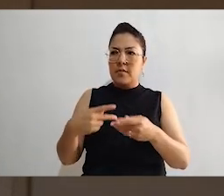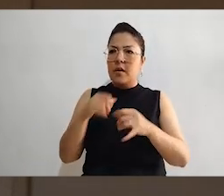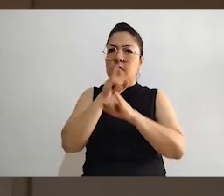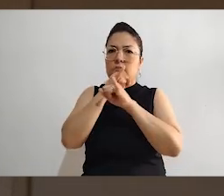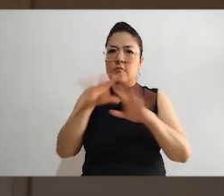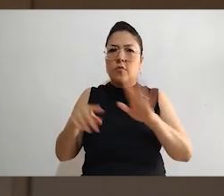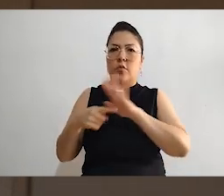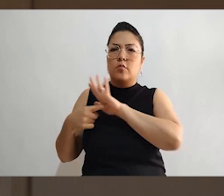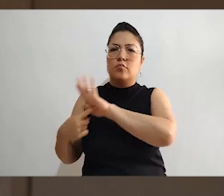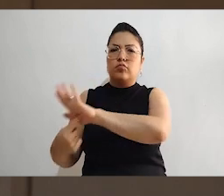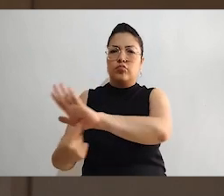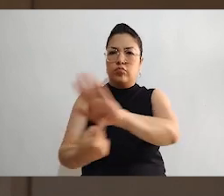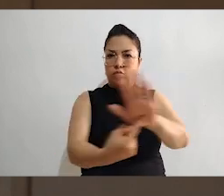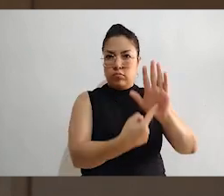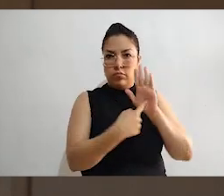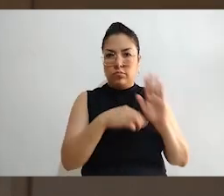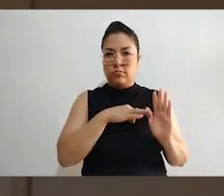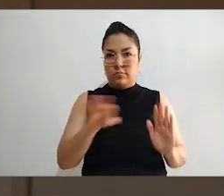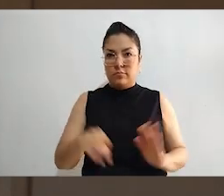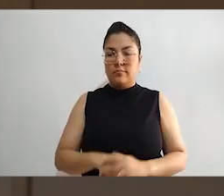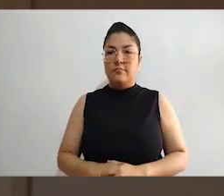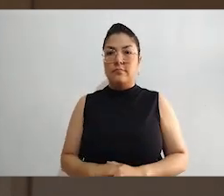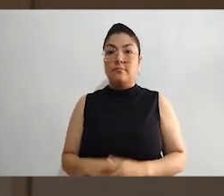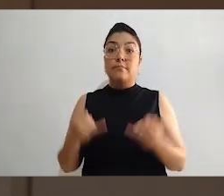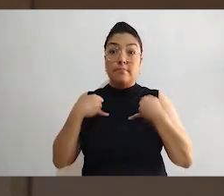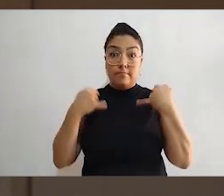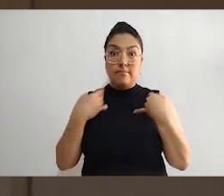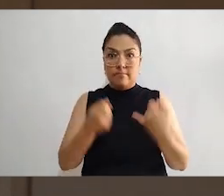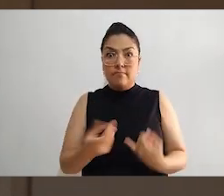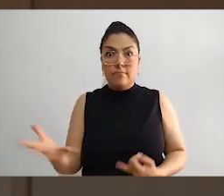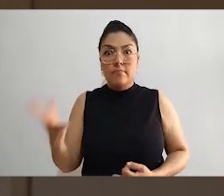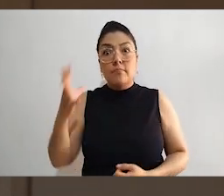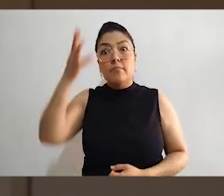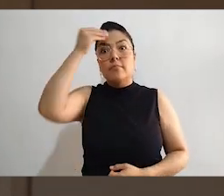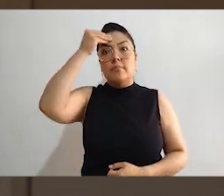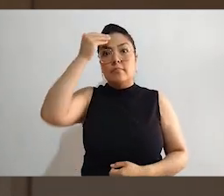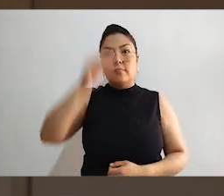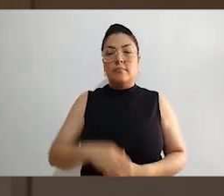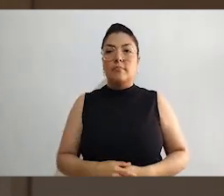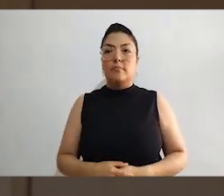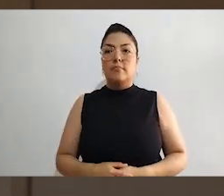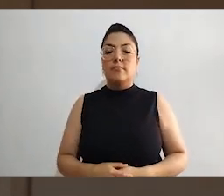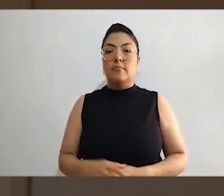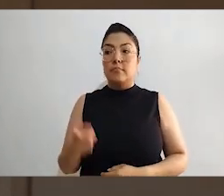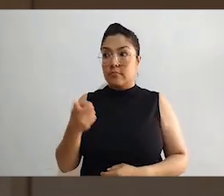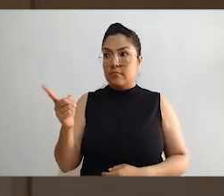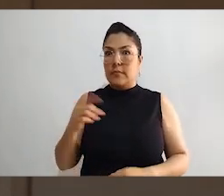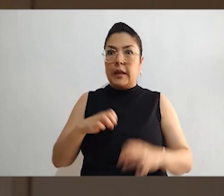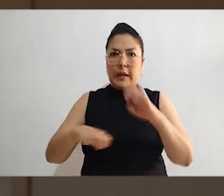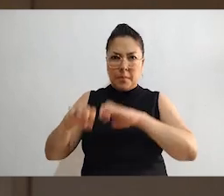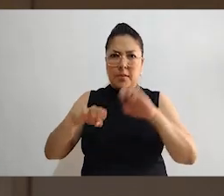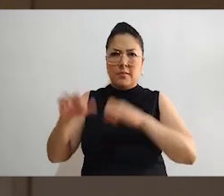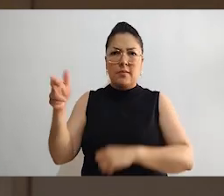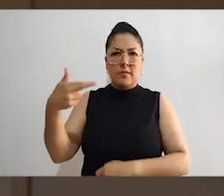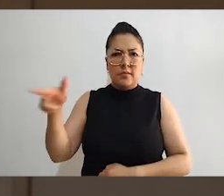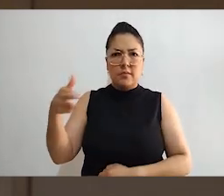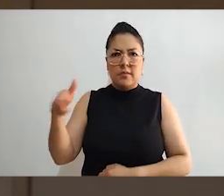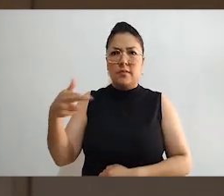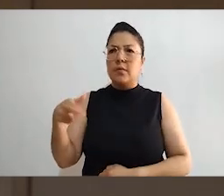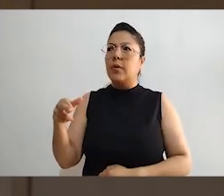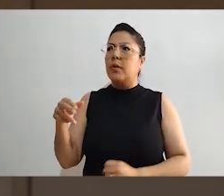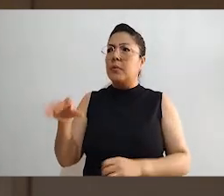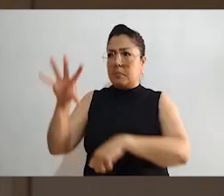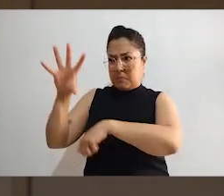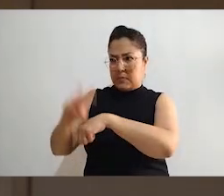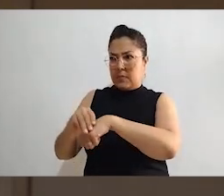de difusión para efectivamente los jóvenes. Y entonces los restauranteros nos permitieron difundir videos, por ejemplo, a la hora de la